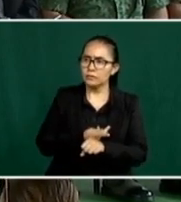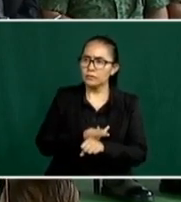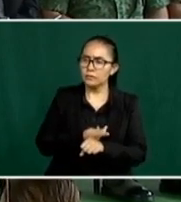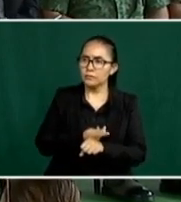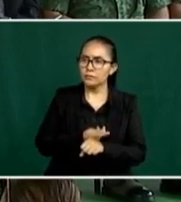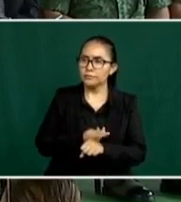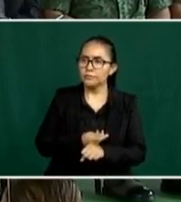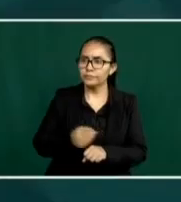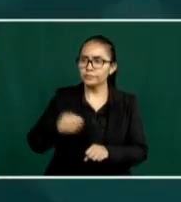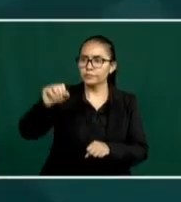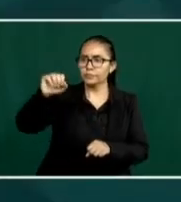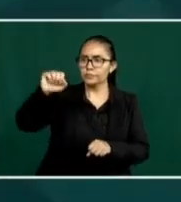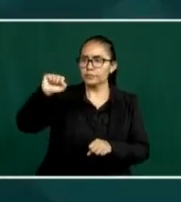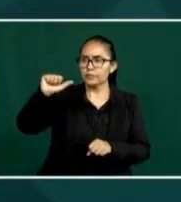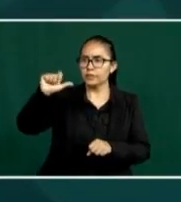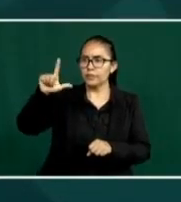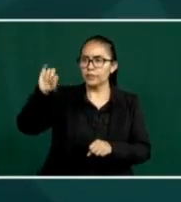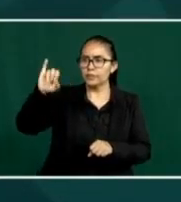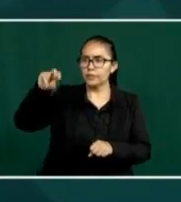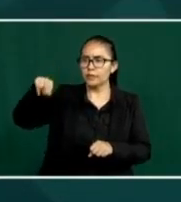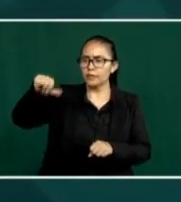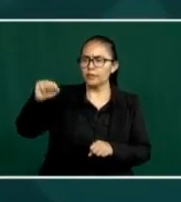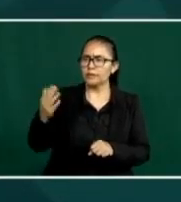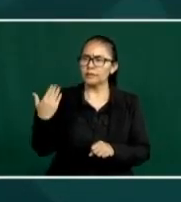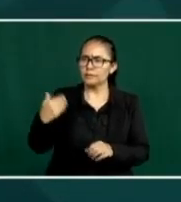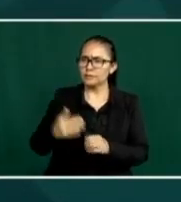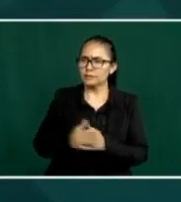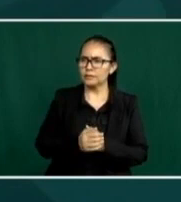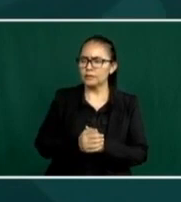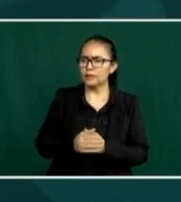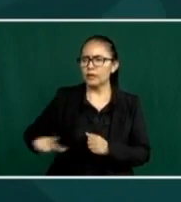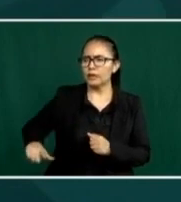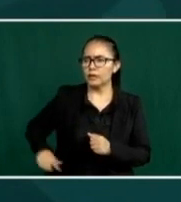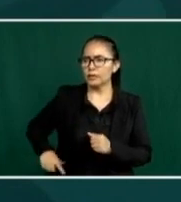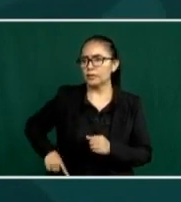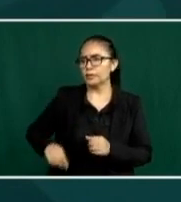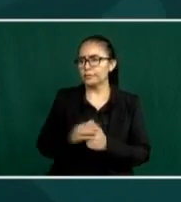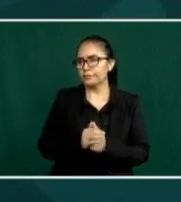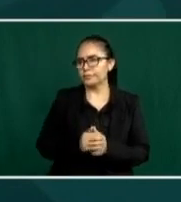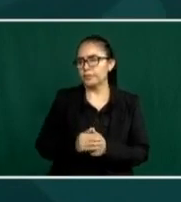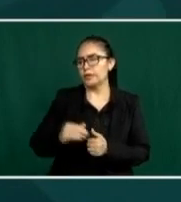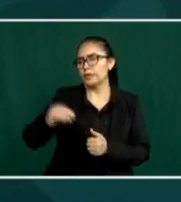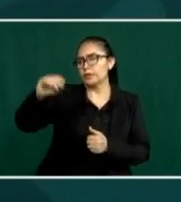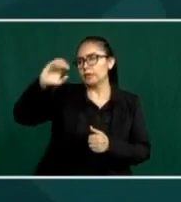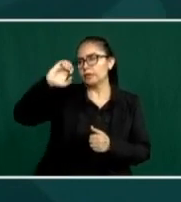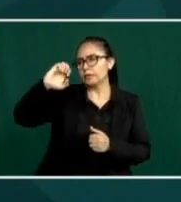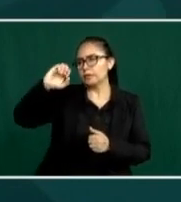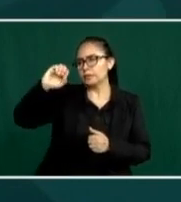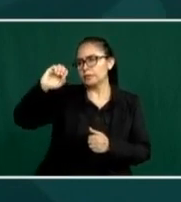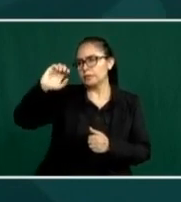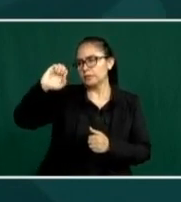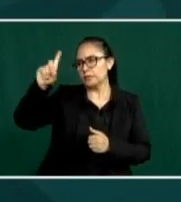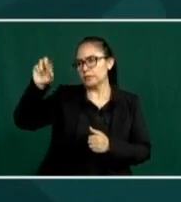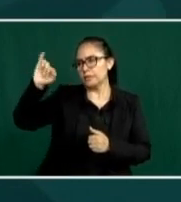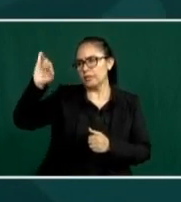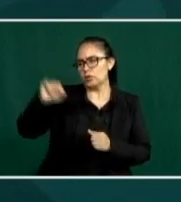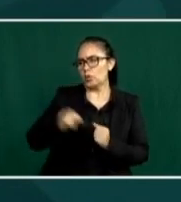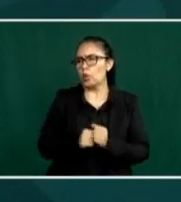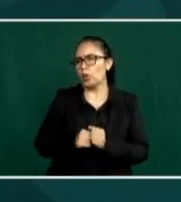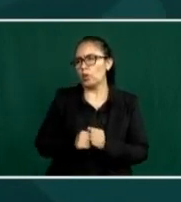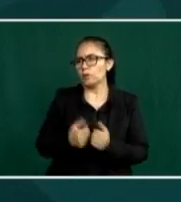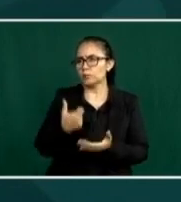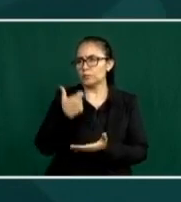Salinas y al inicio del gobierno de Zedillo, que se cayó la economía